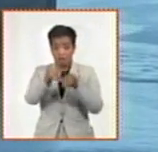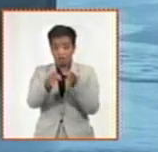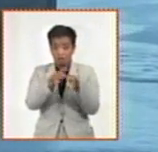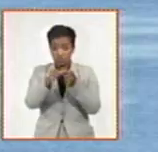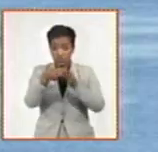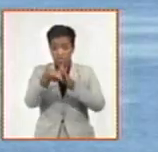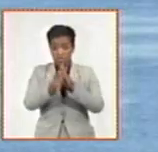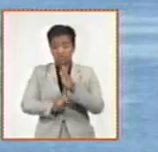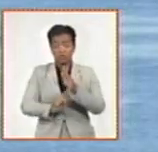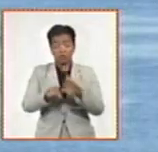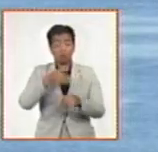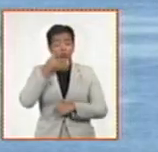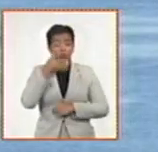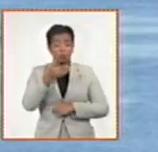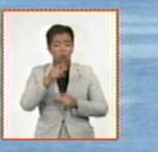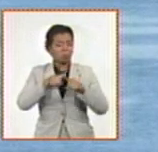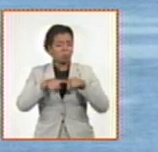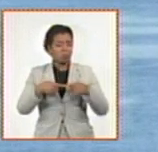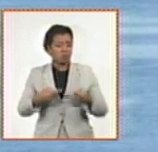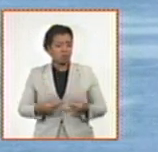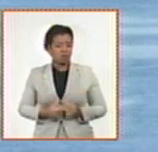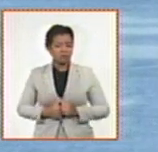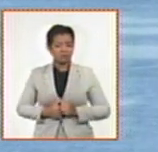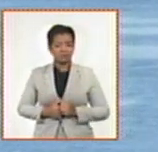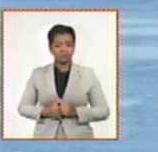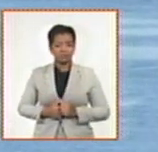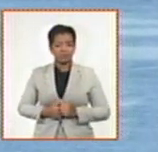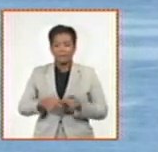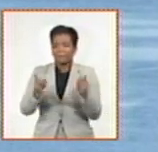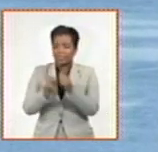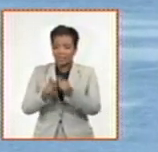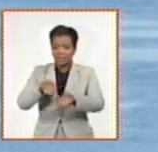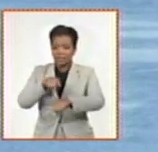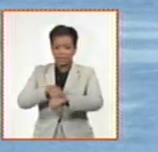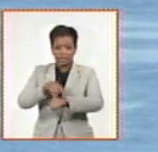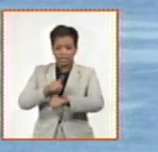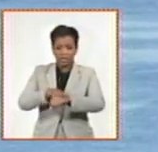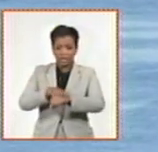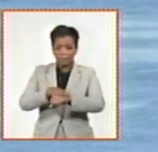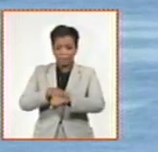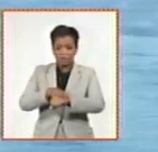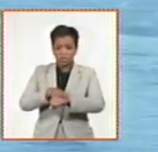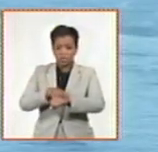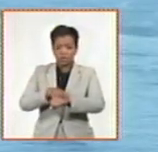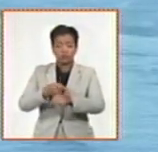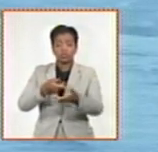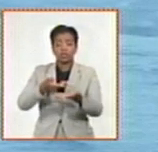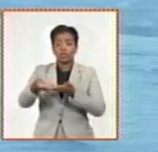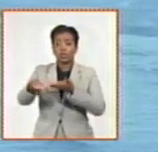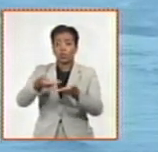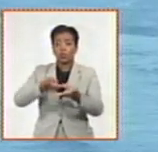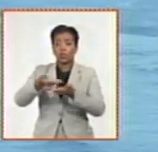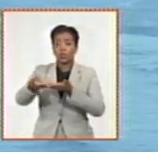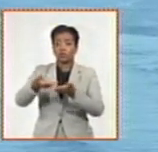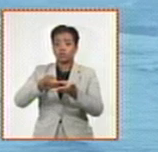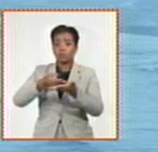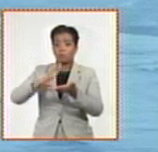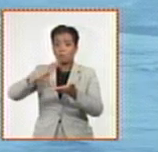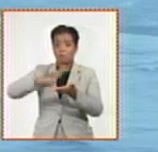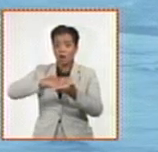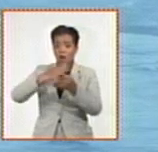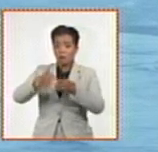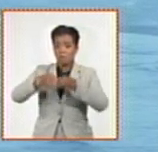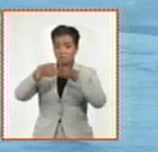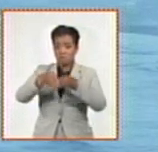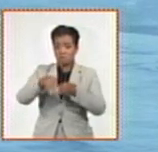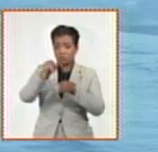de electricidad, entre ellas el corto tiempo que separa la negociación con los propietarios del